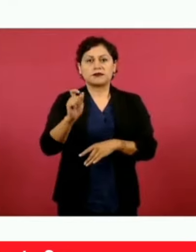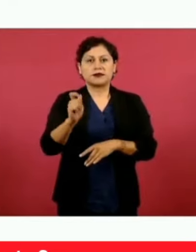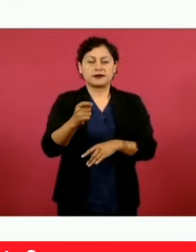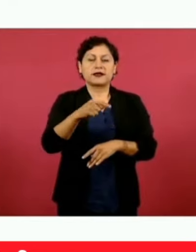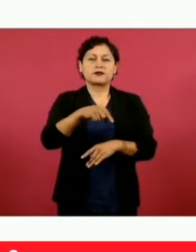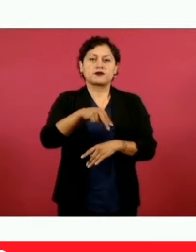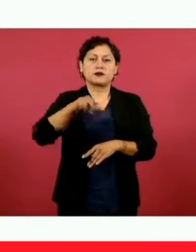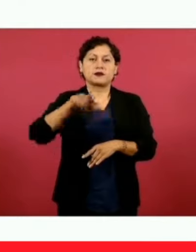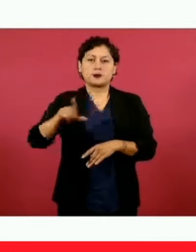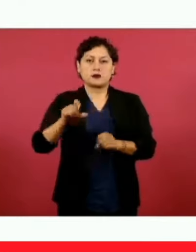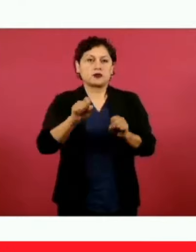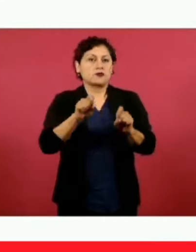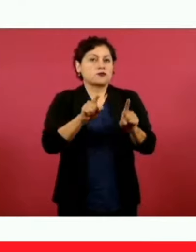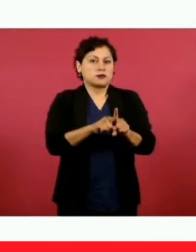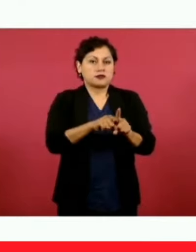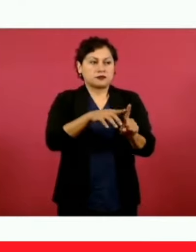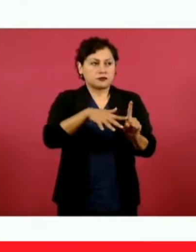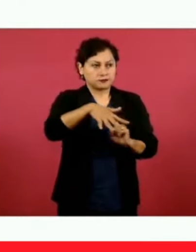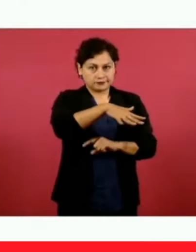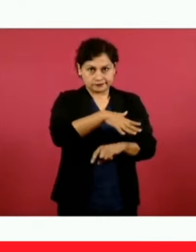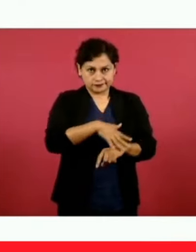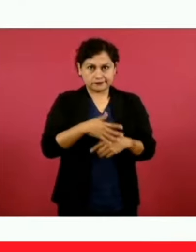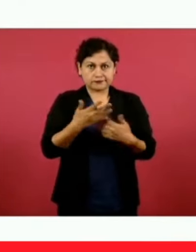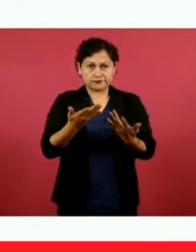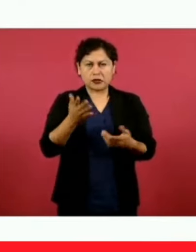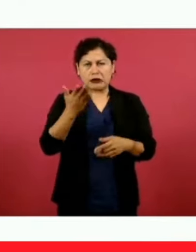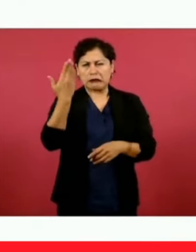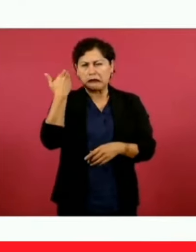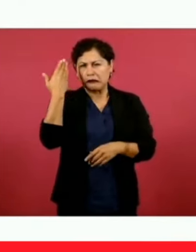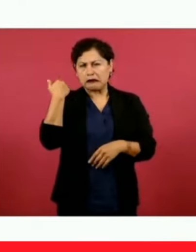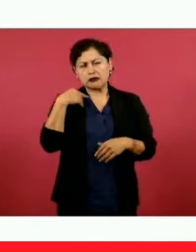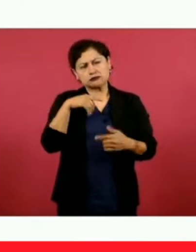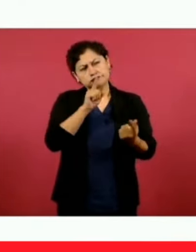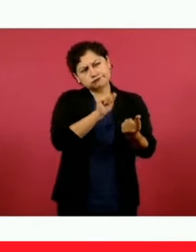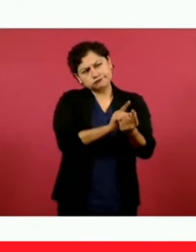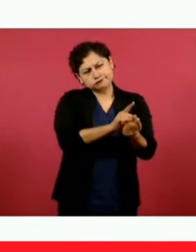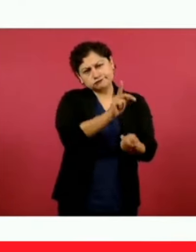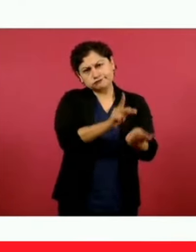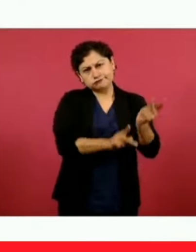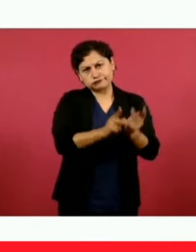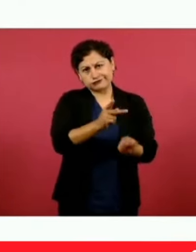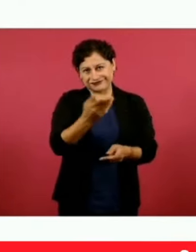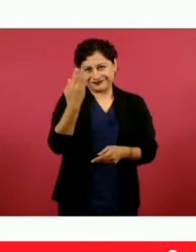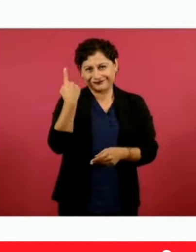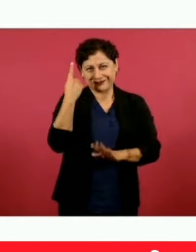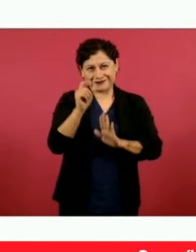que seguramente tuvieron algún detalle, ya hemos platicado con ellos, como hace ya más de un mes lo comenté,